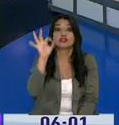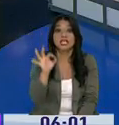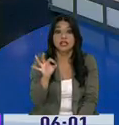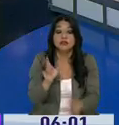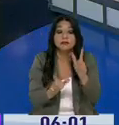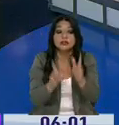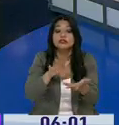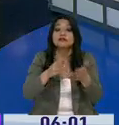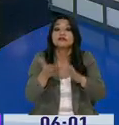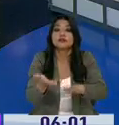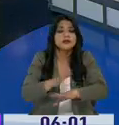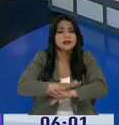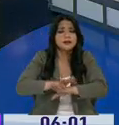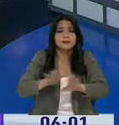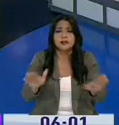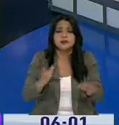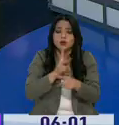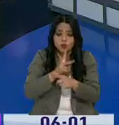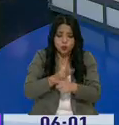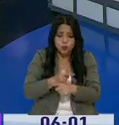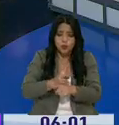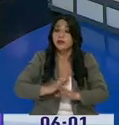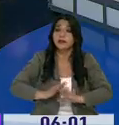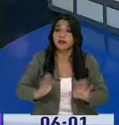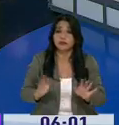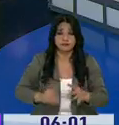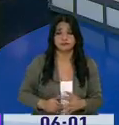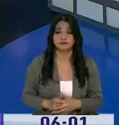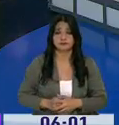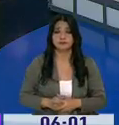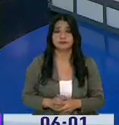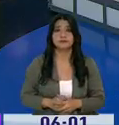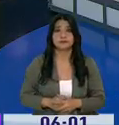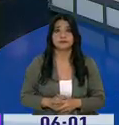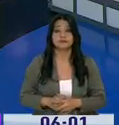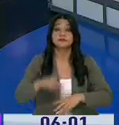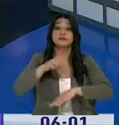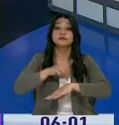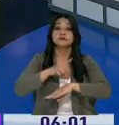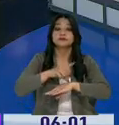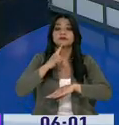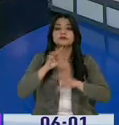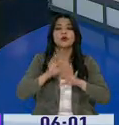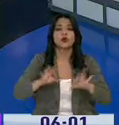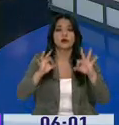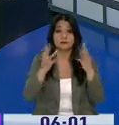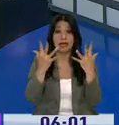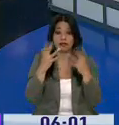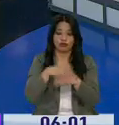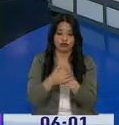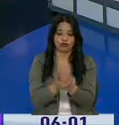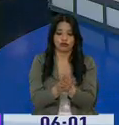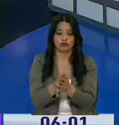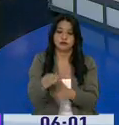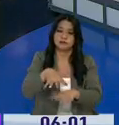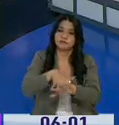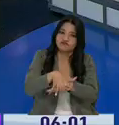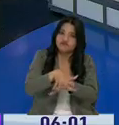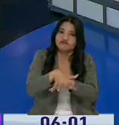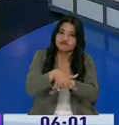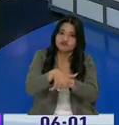mortalidad. Eso es. Entonces, y lo que más importante que han dicho los especialistas es lavarse las manos de la forma adecuada y lavarse